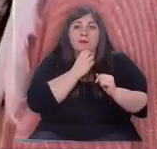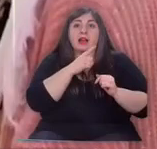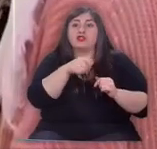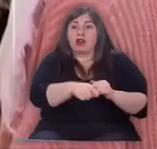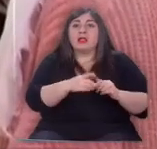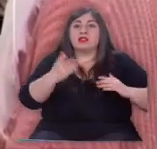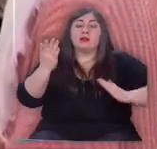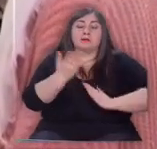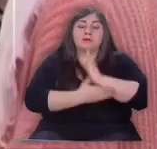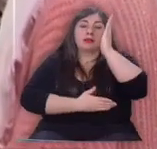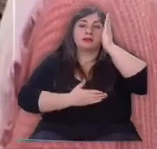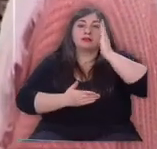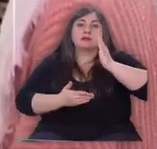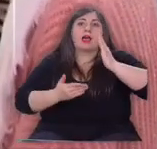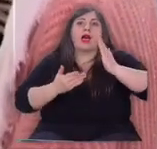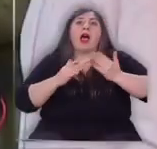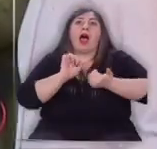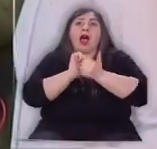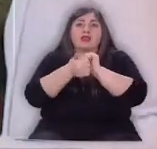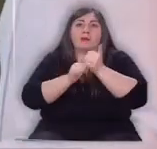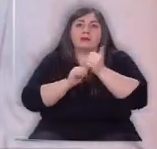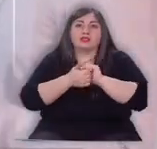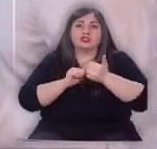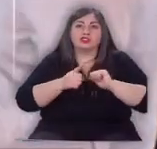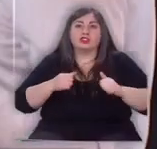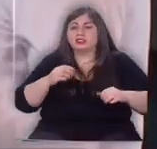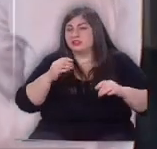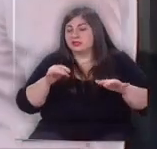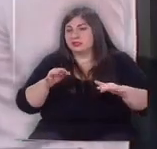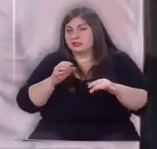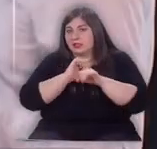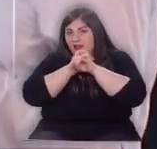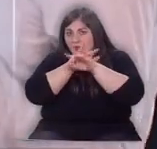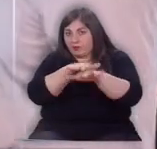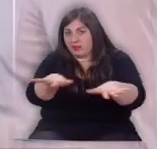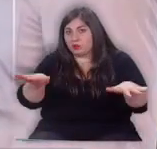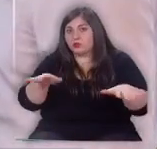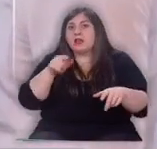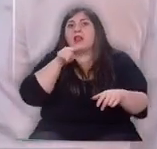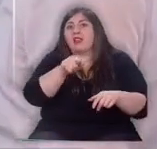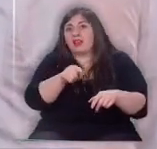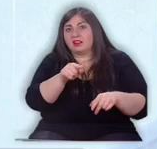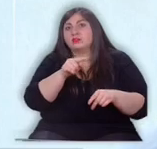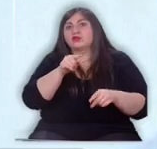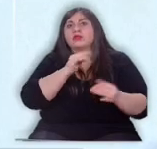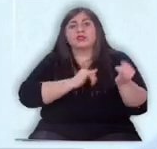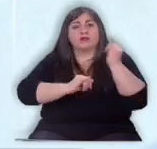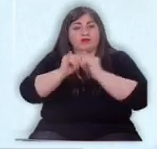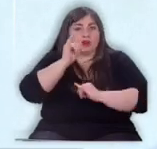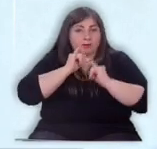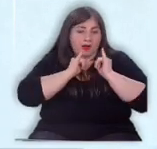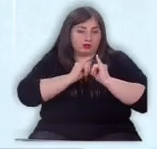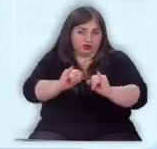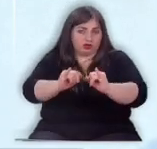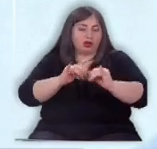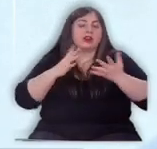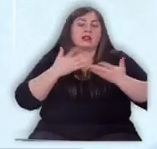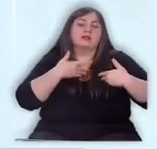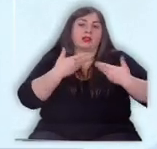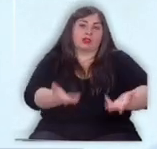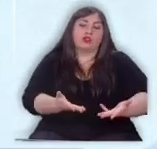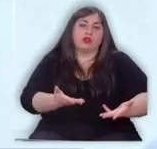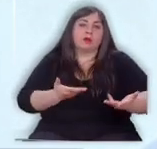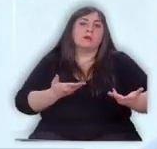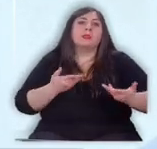una etapa progresiva de adaptación del virus. La decisión fue transmitida por cadena nacional y llegó pocos minutos después de que las